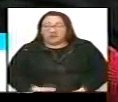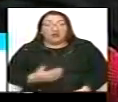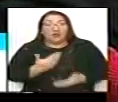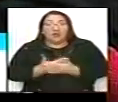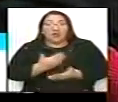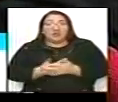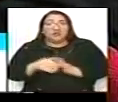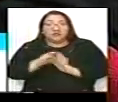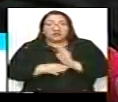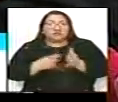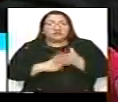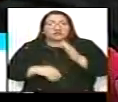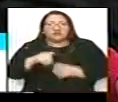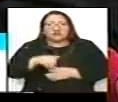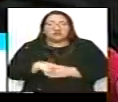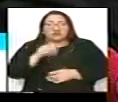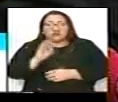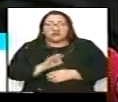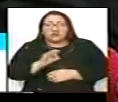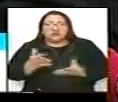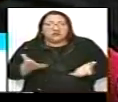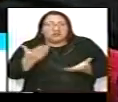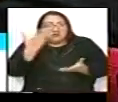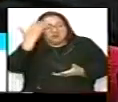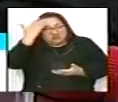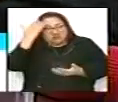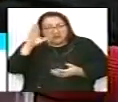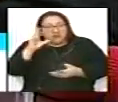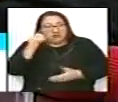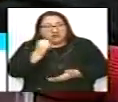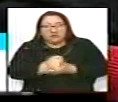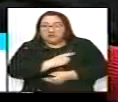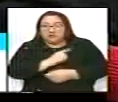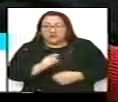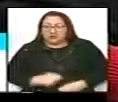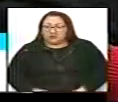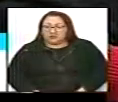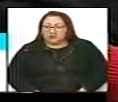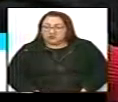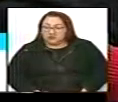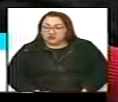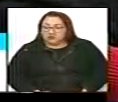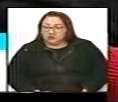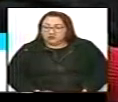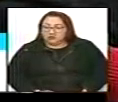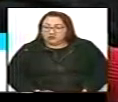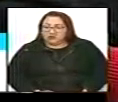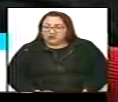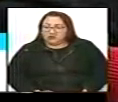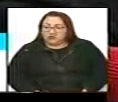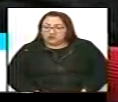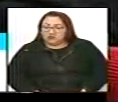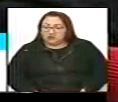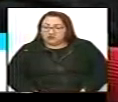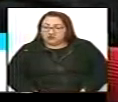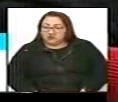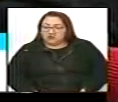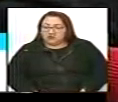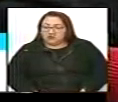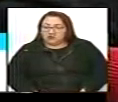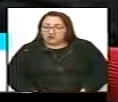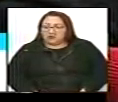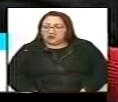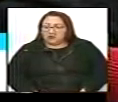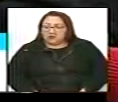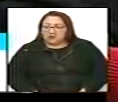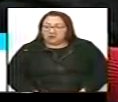sobre lo que se va a votar o no, quienes consideran que no debió aprobarse uno de los delitos sino los tres, y acá no se ha debatido por qué los